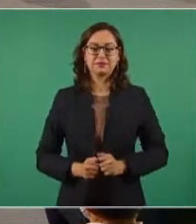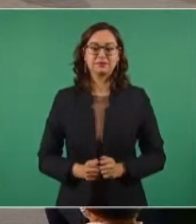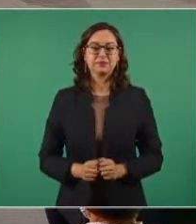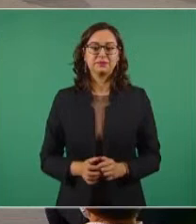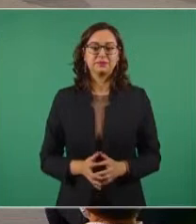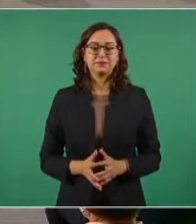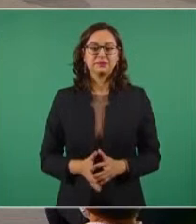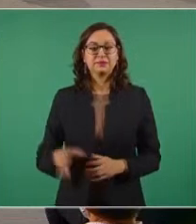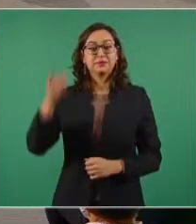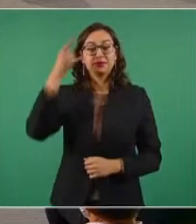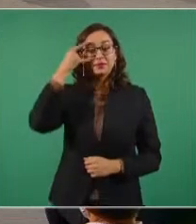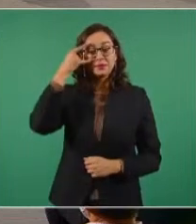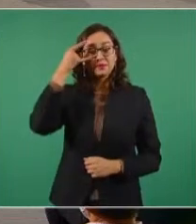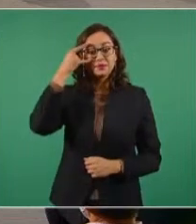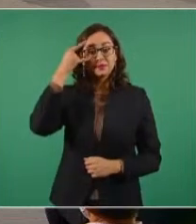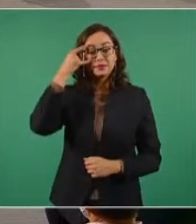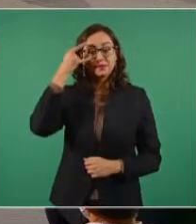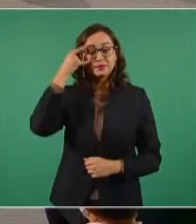campeche